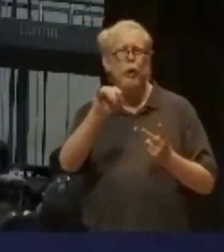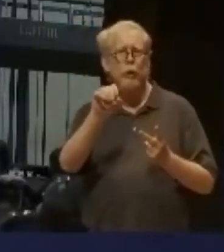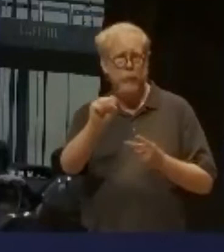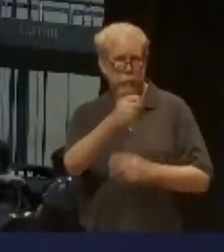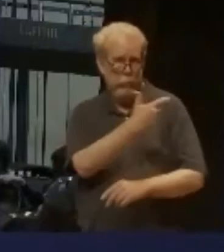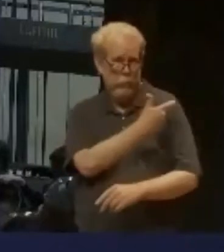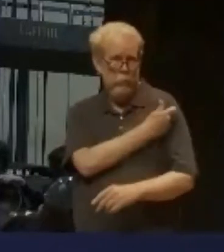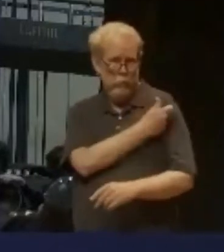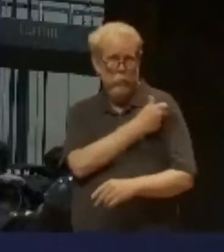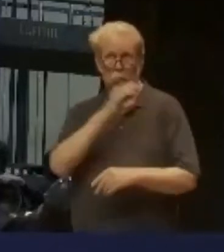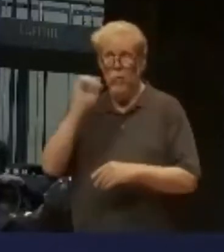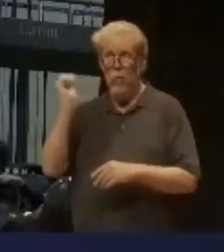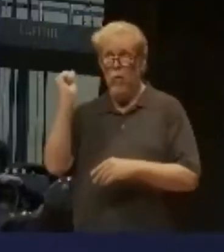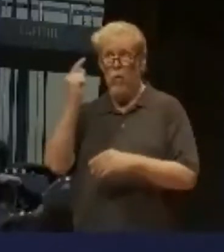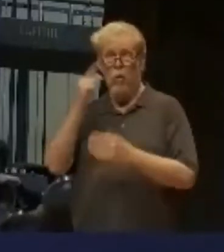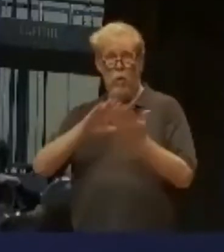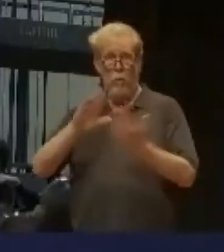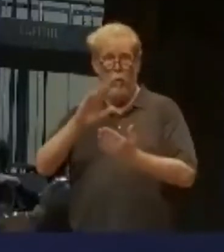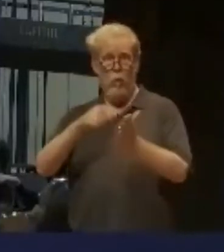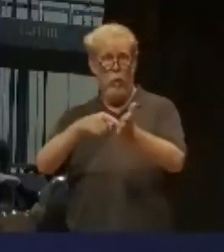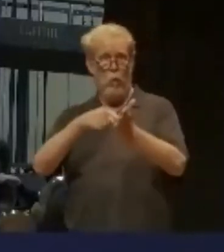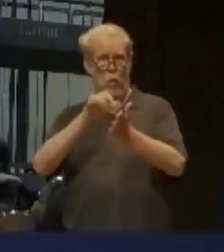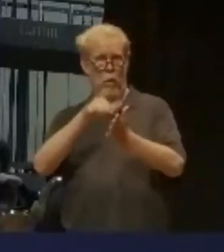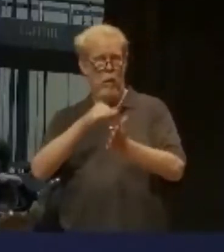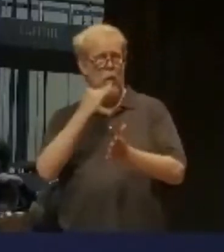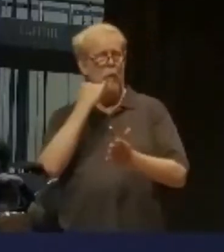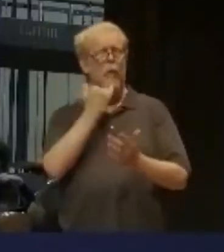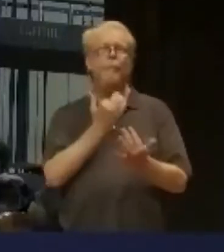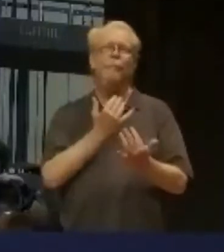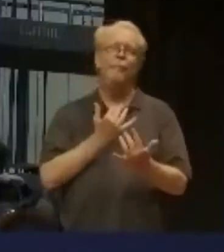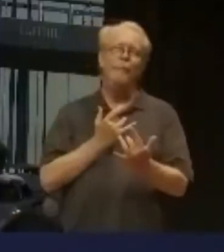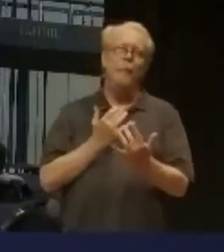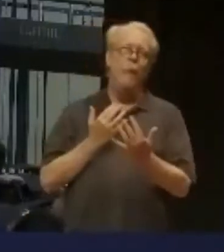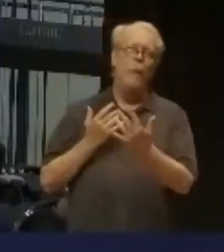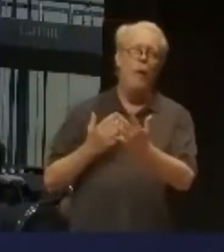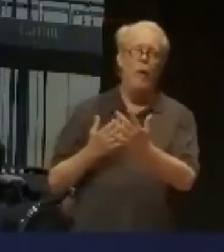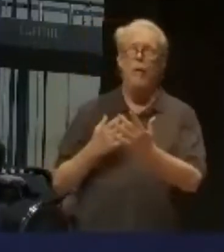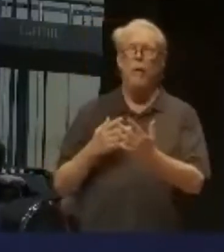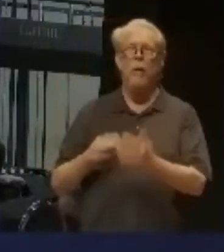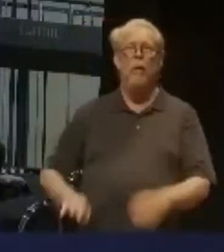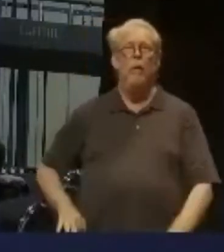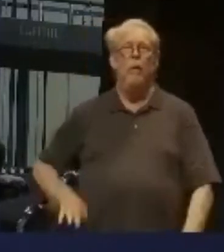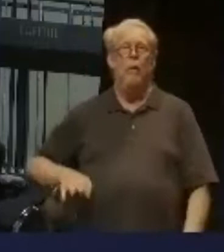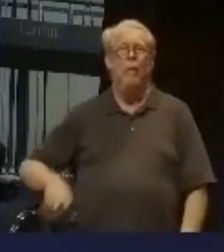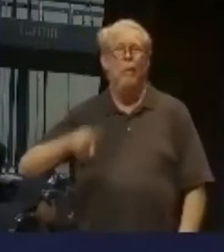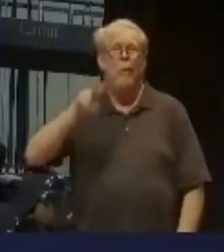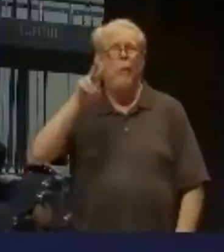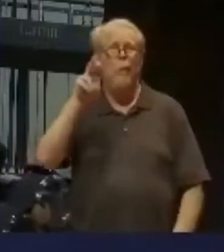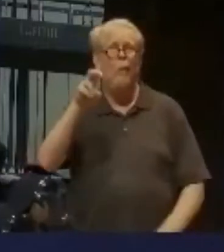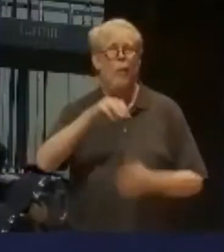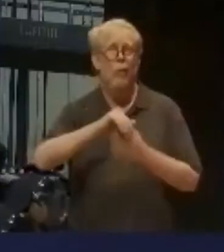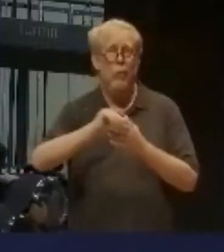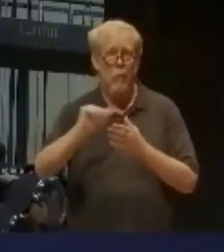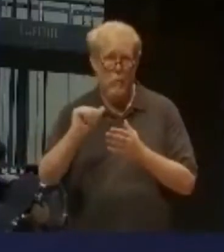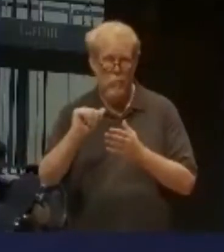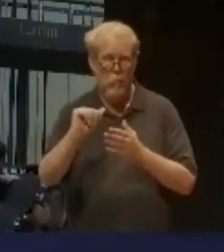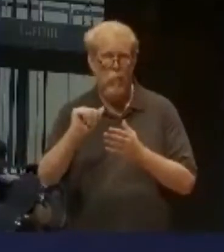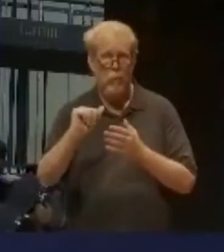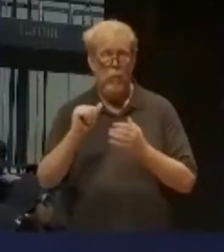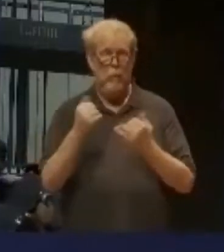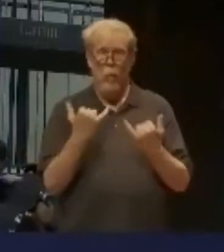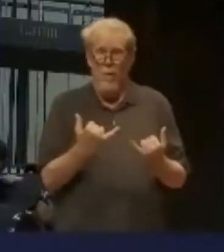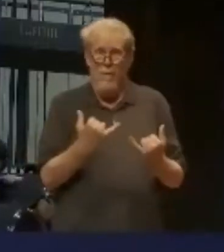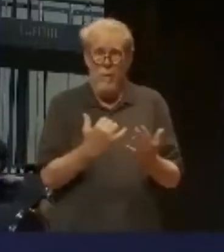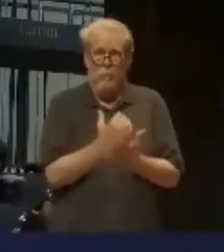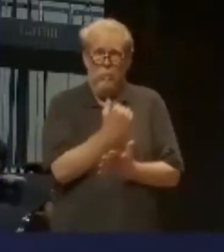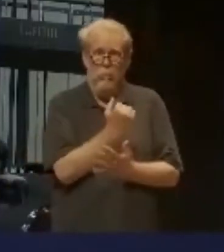las vacunas de meningitis, porque para ir al college necesitan la vacuna de meningitis. Y muchos estudiantes esperan hasta cuando ya están en la universidad para